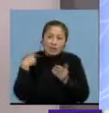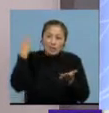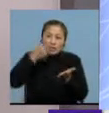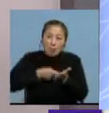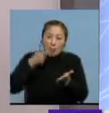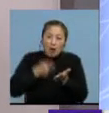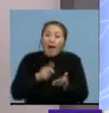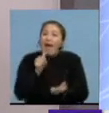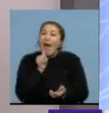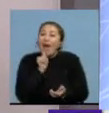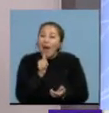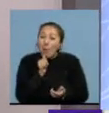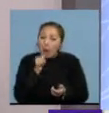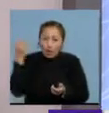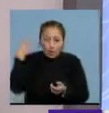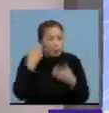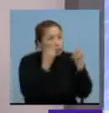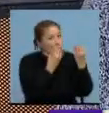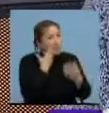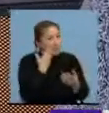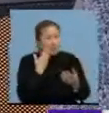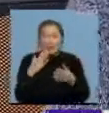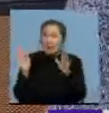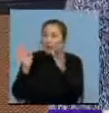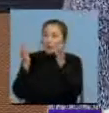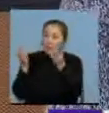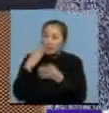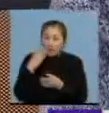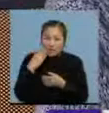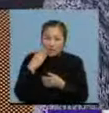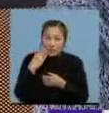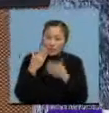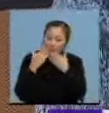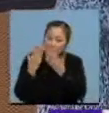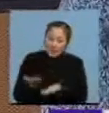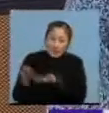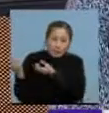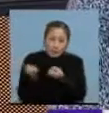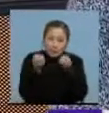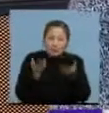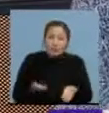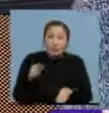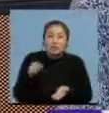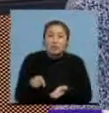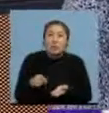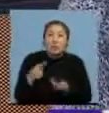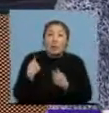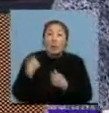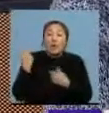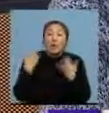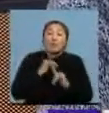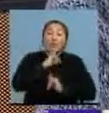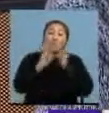agua y también de la luz buenas tardes buenas tardes muchas gracias por invitarnos permite y de